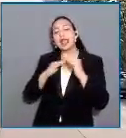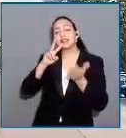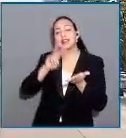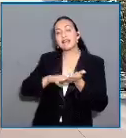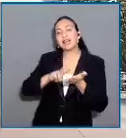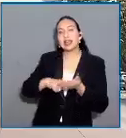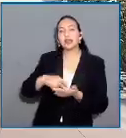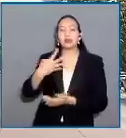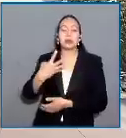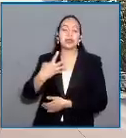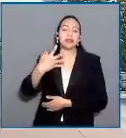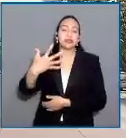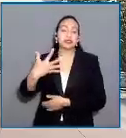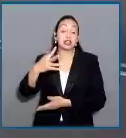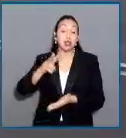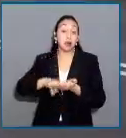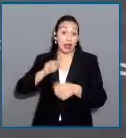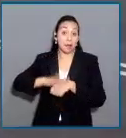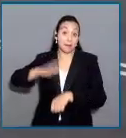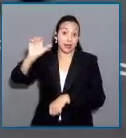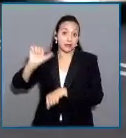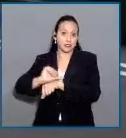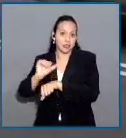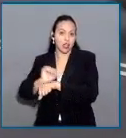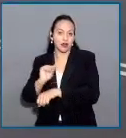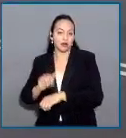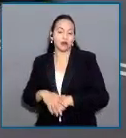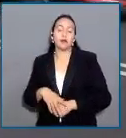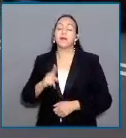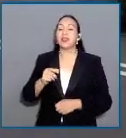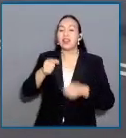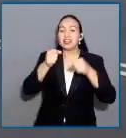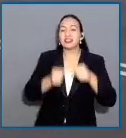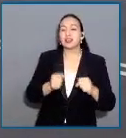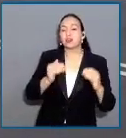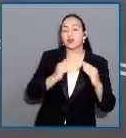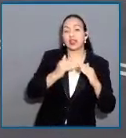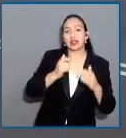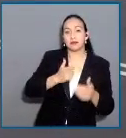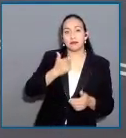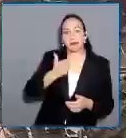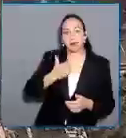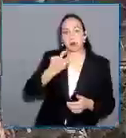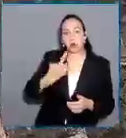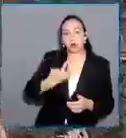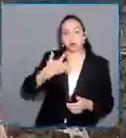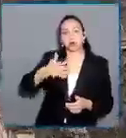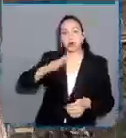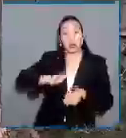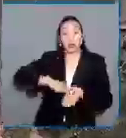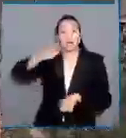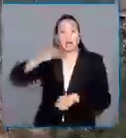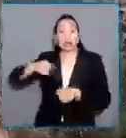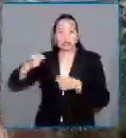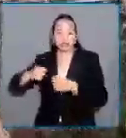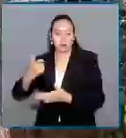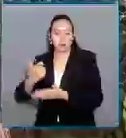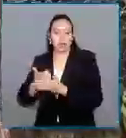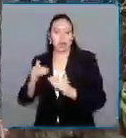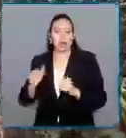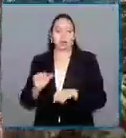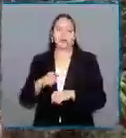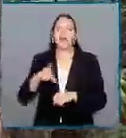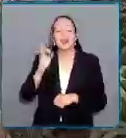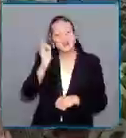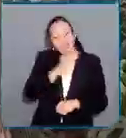auto, el seguro de casa será 4 o 5 veces el costo del seguro del auto. Pero eso es falso,